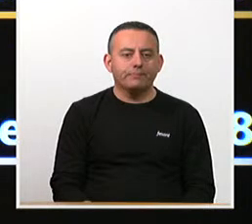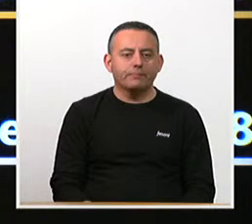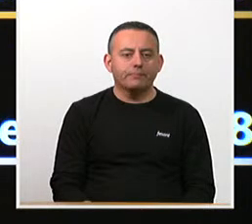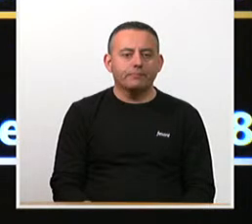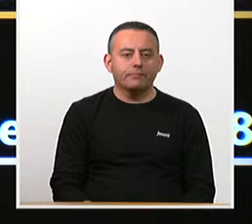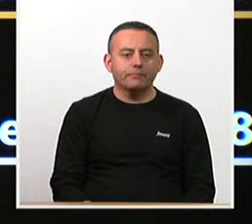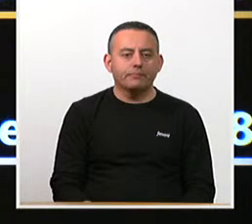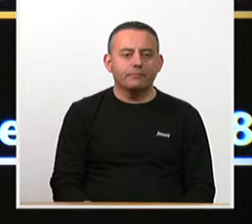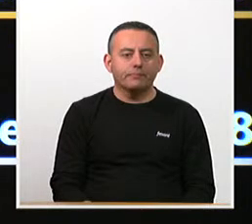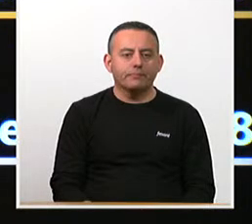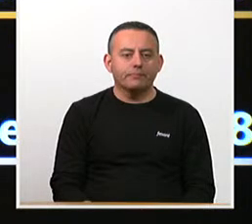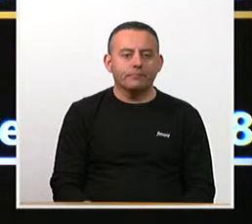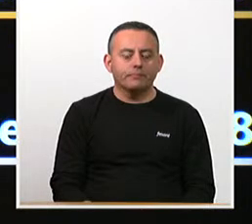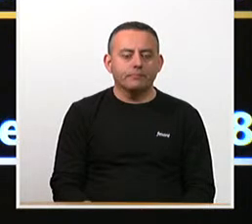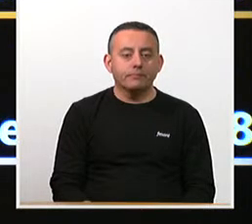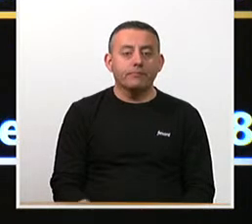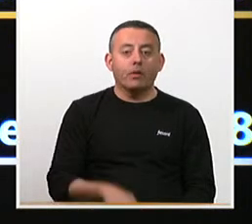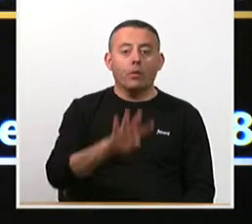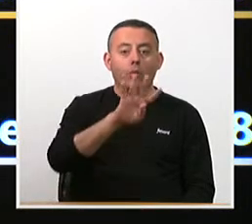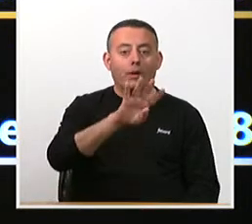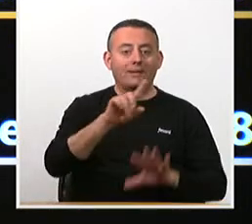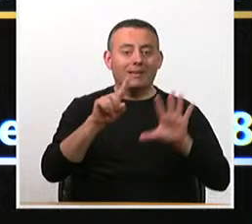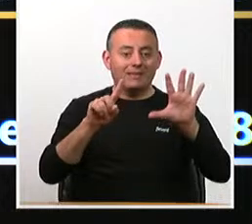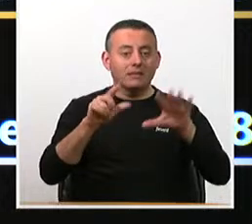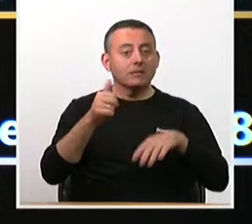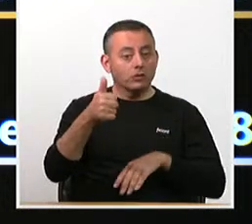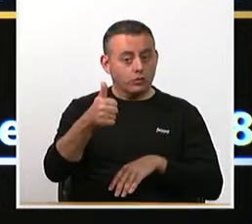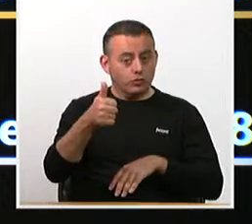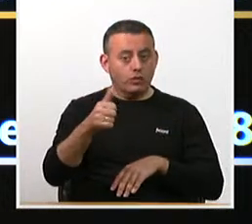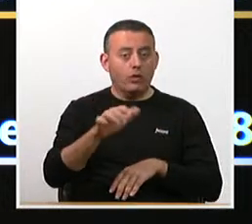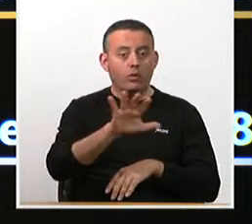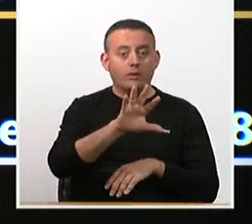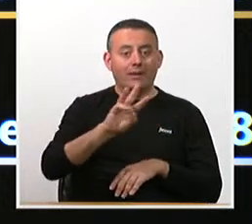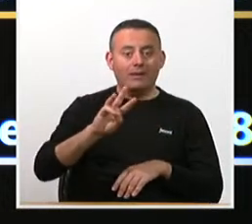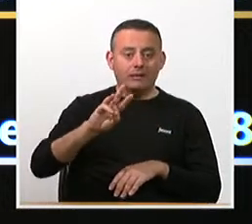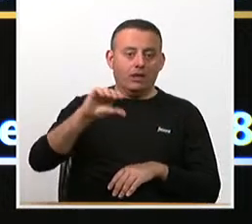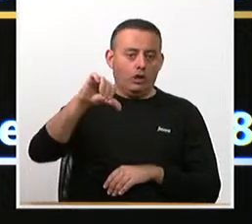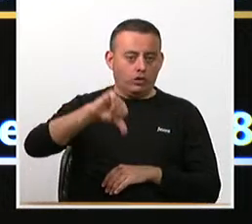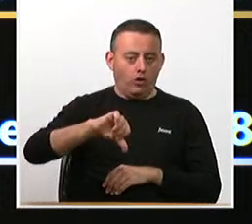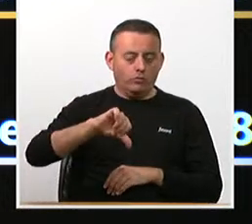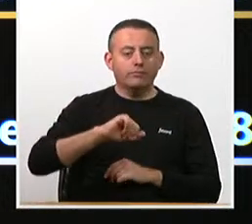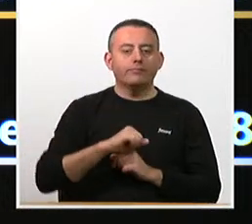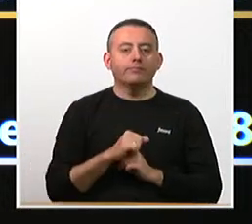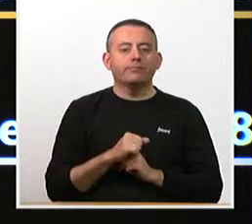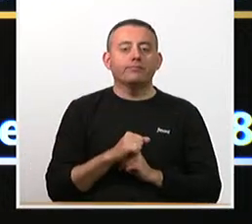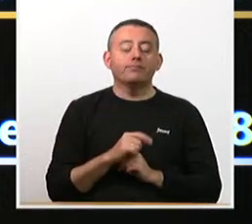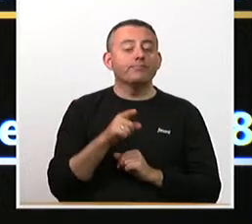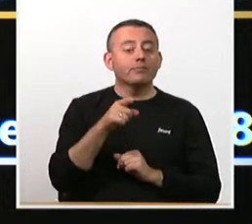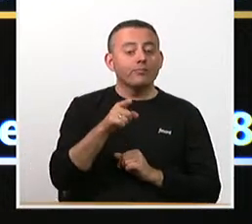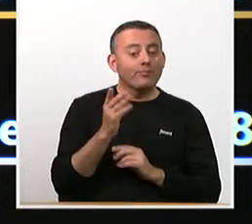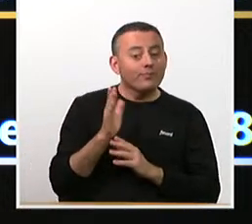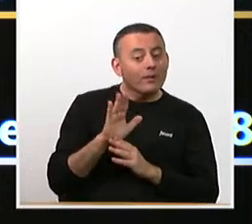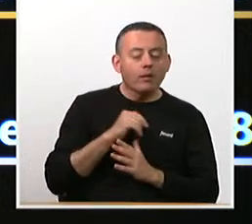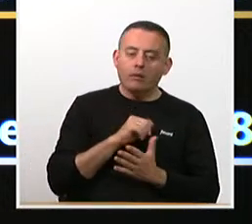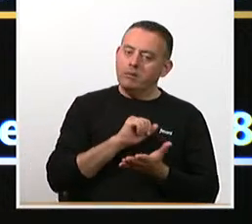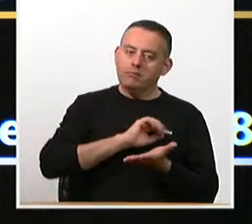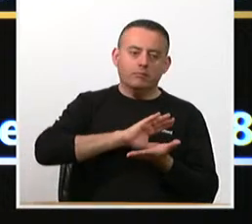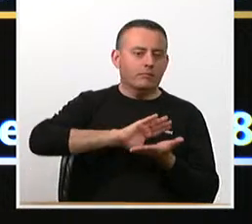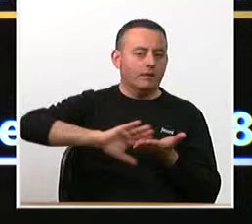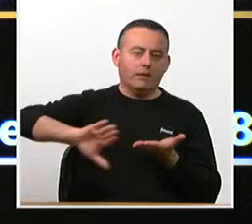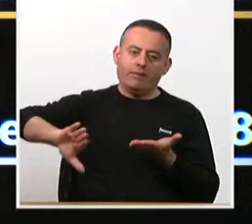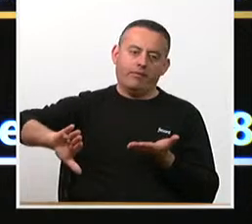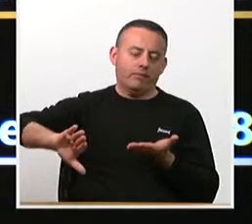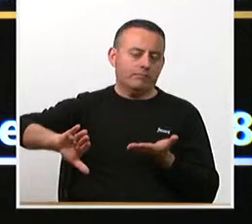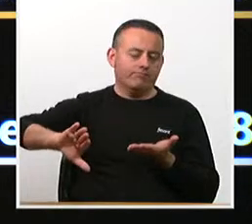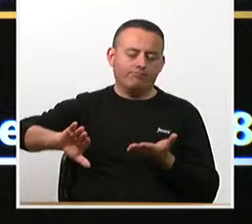votación con 46 votos a favor y 53 votos en contra queda rechazada la